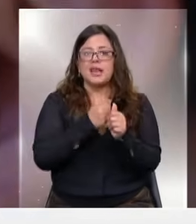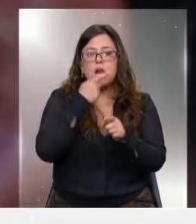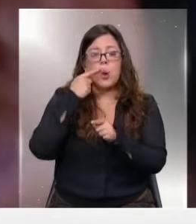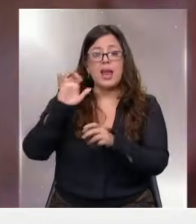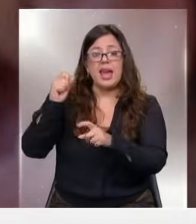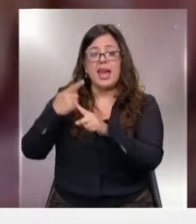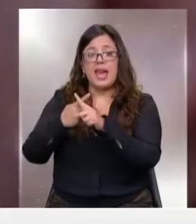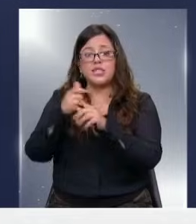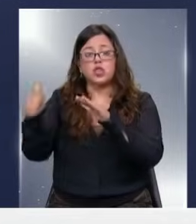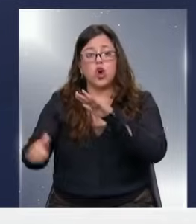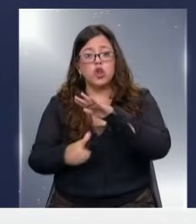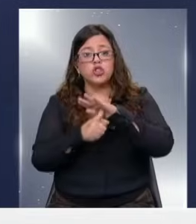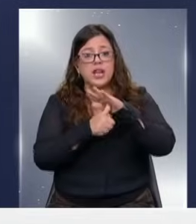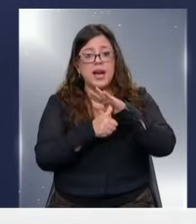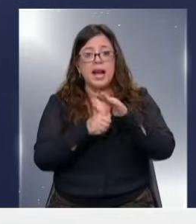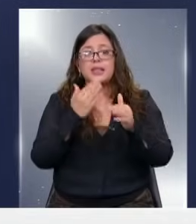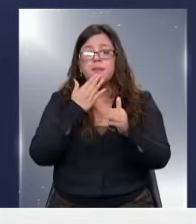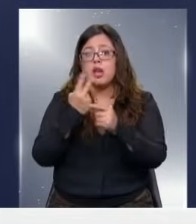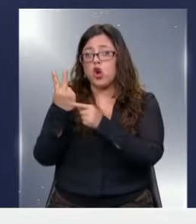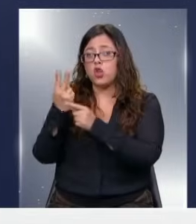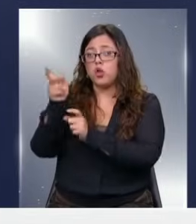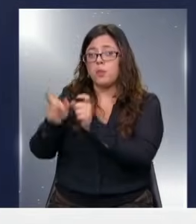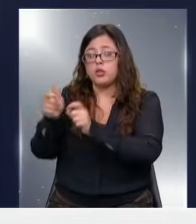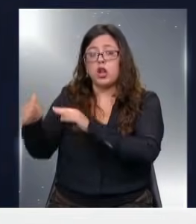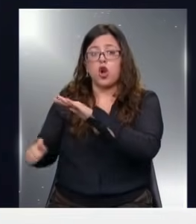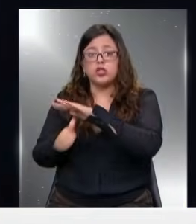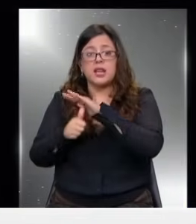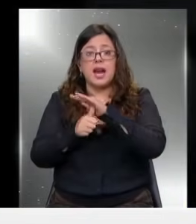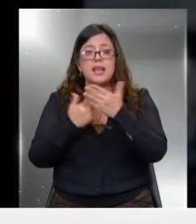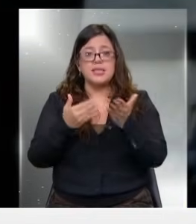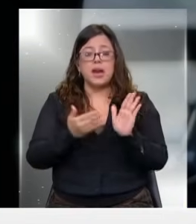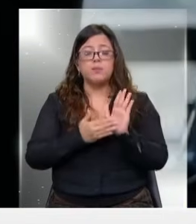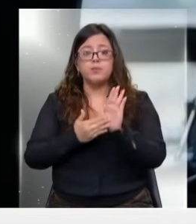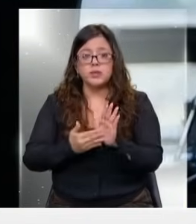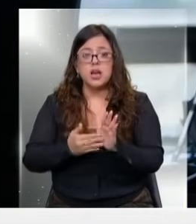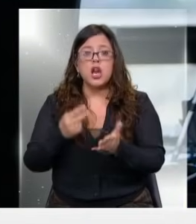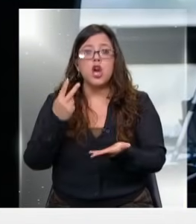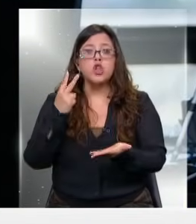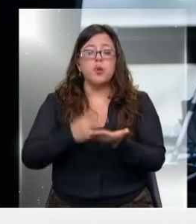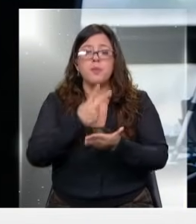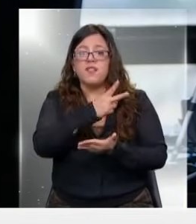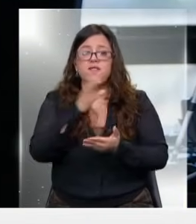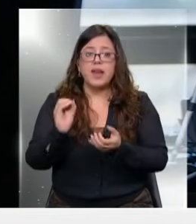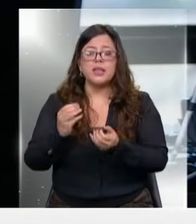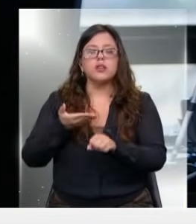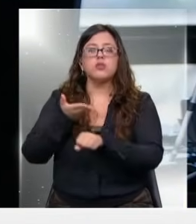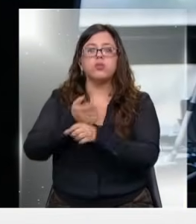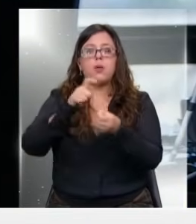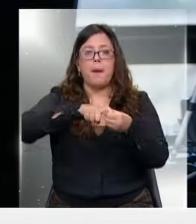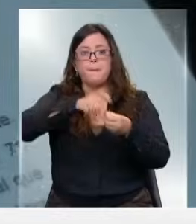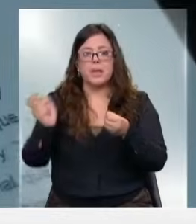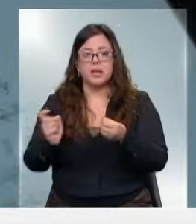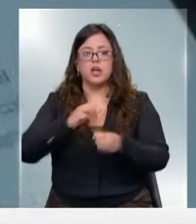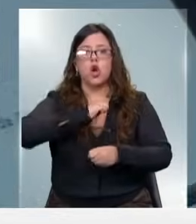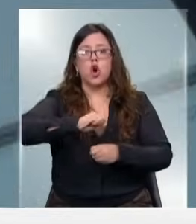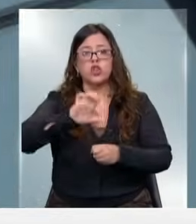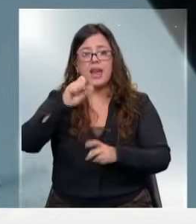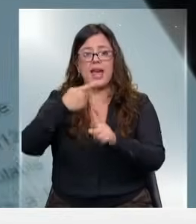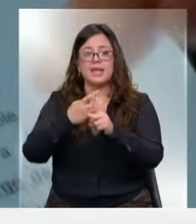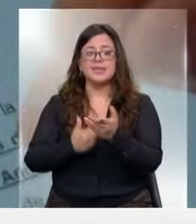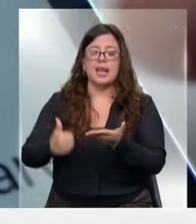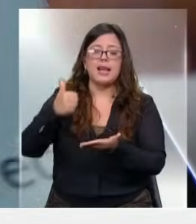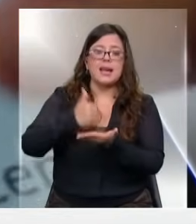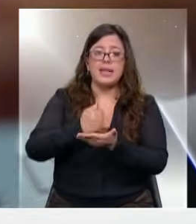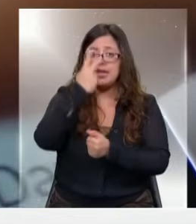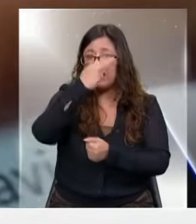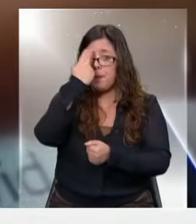exconcejal David Cabedo, junto a otros dos concejales, presentó en 2020 una solicitud de destitución contra Aguilera. Recién en marzo